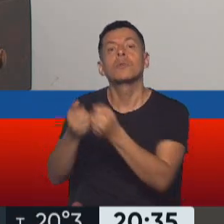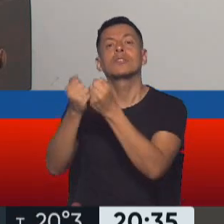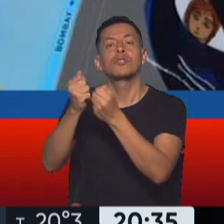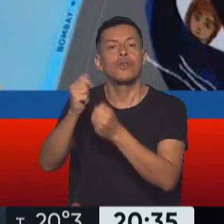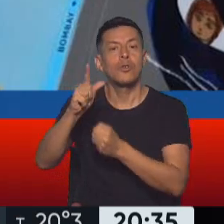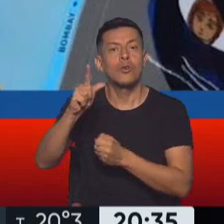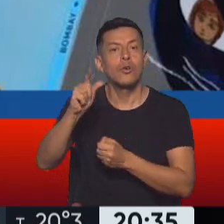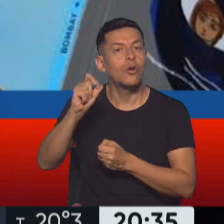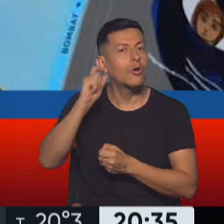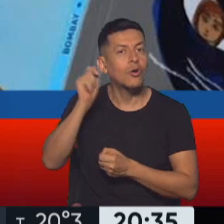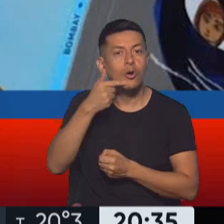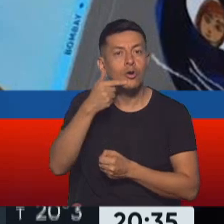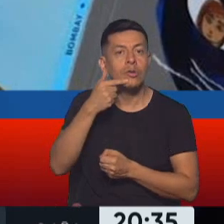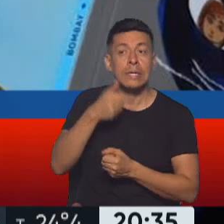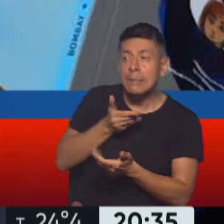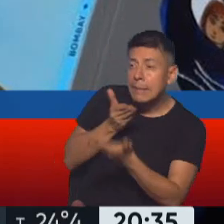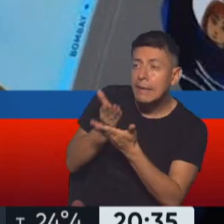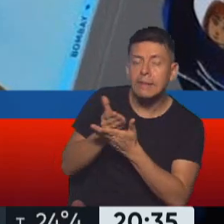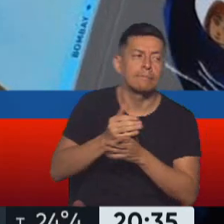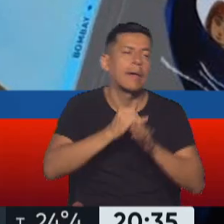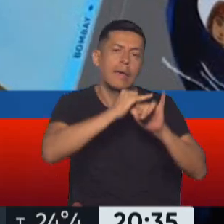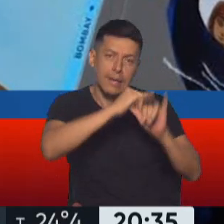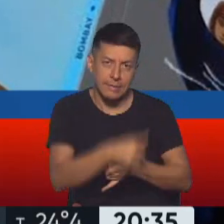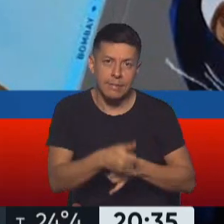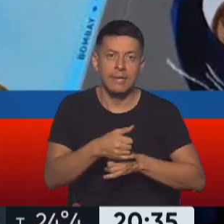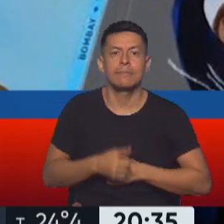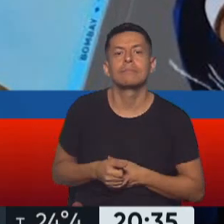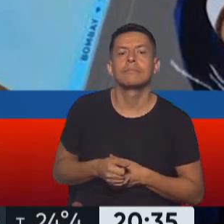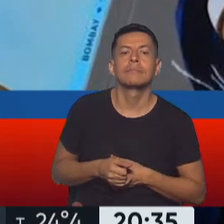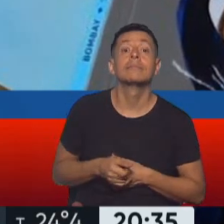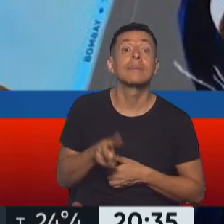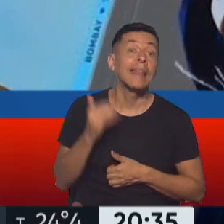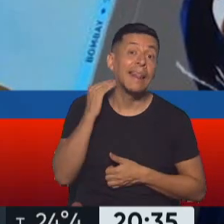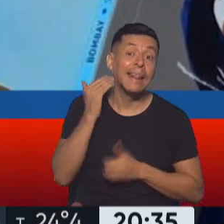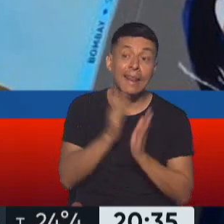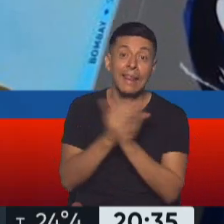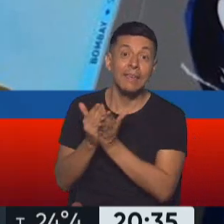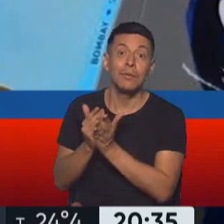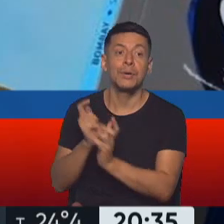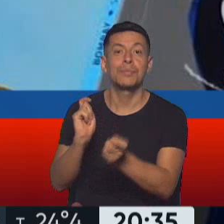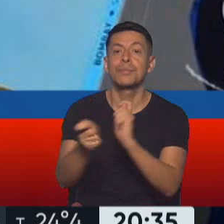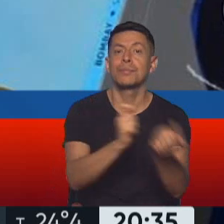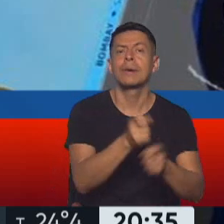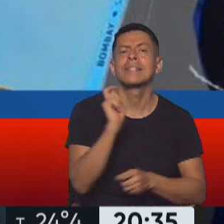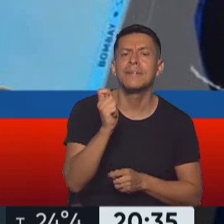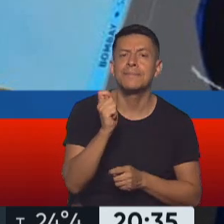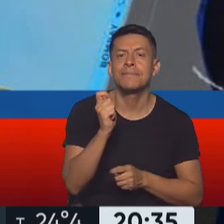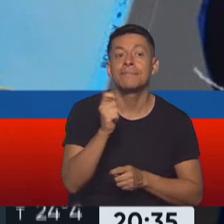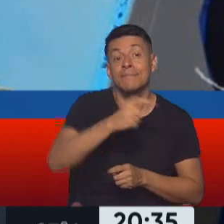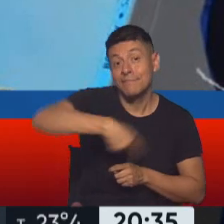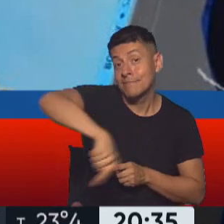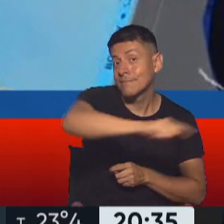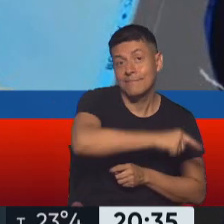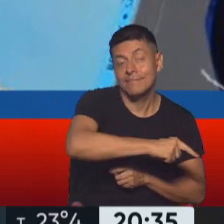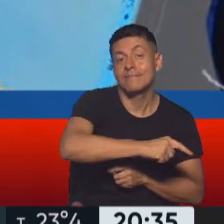aceptaron nuestros pedidos ahora si los ejemplares llegarán a quienes seguramente le darán